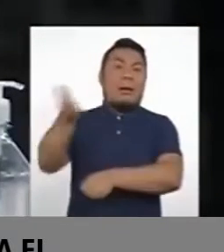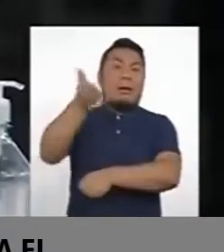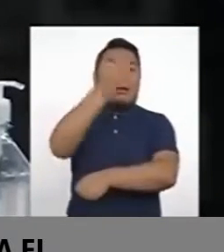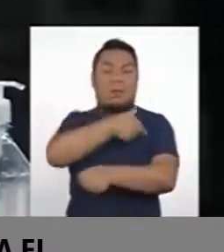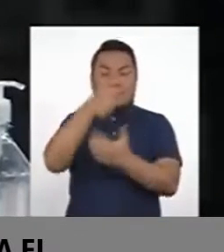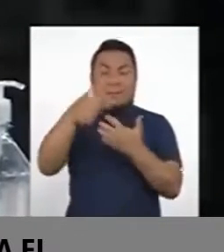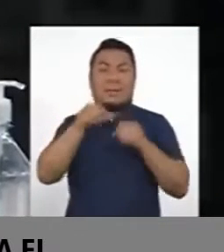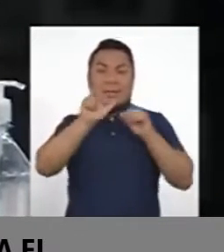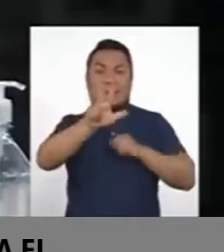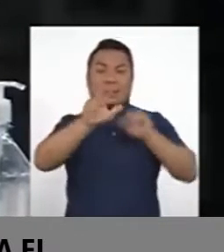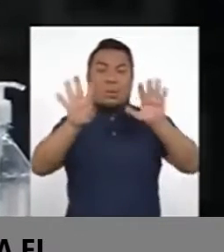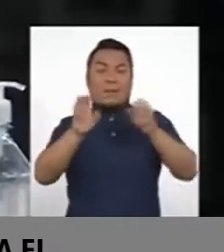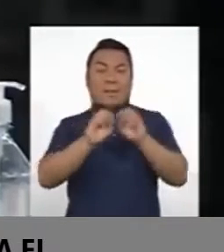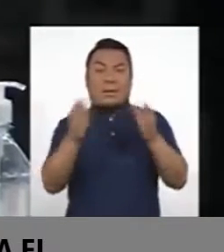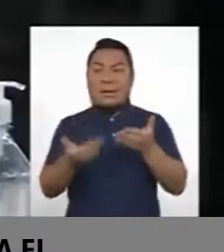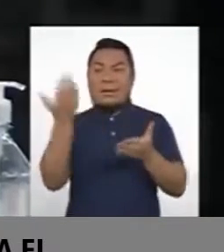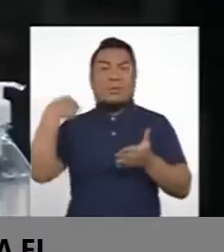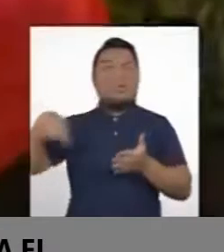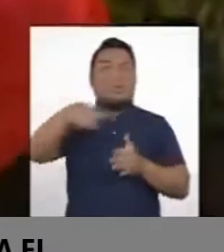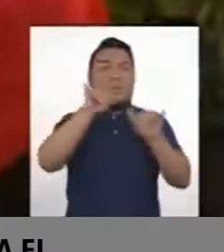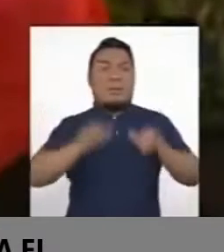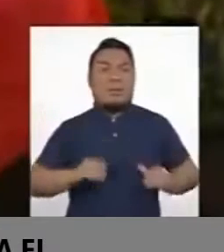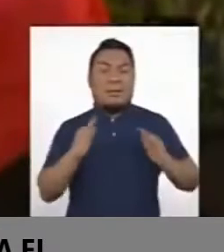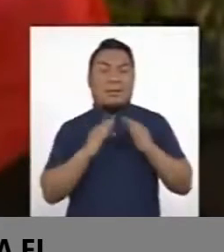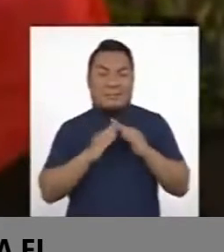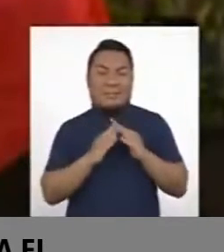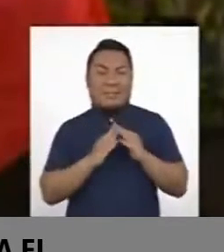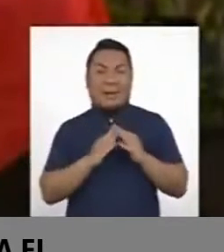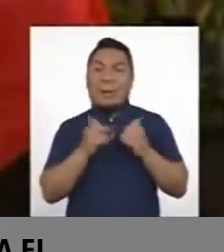hace 39 días hubieran